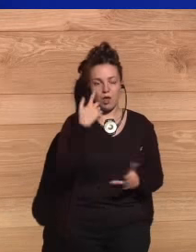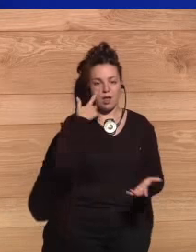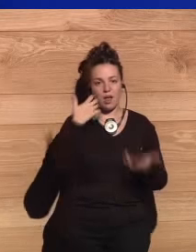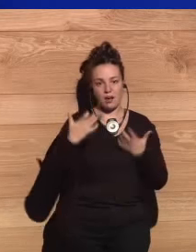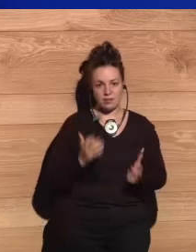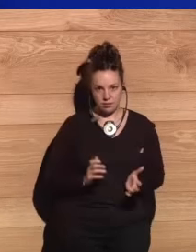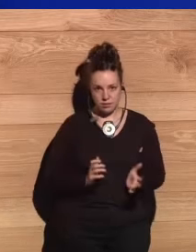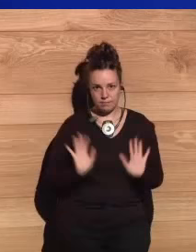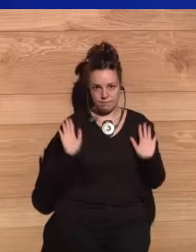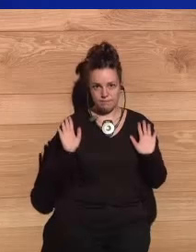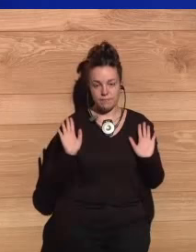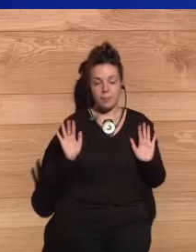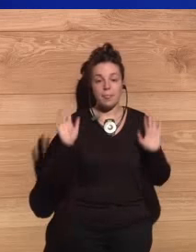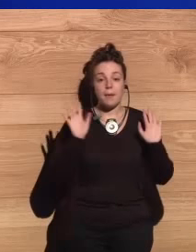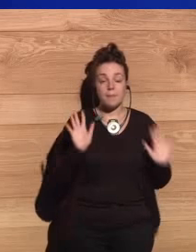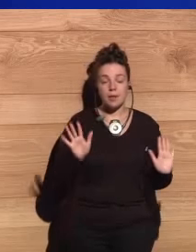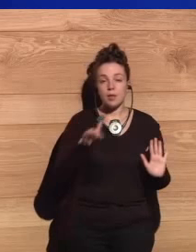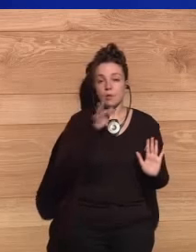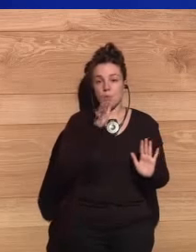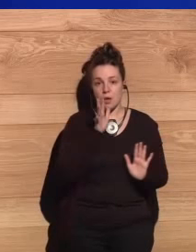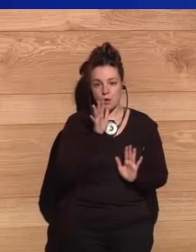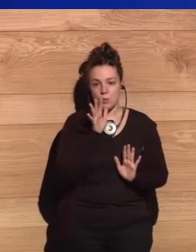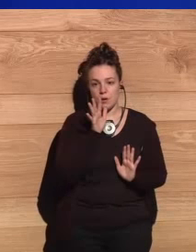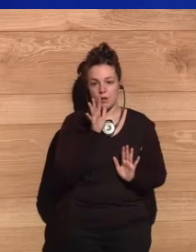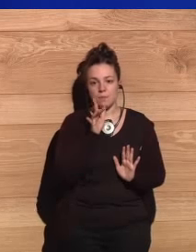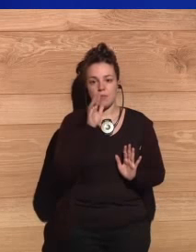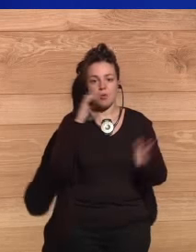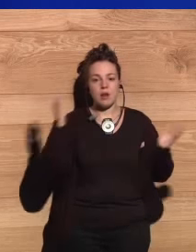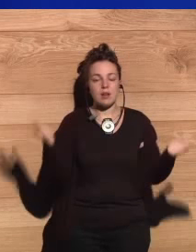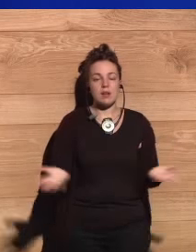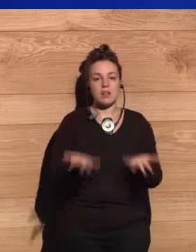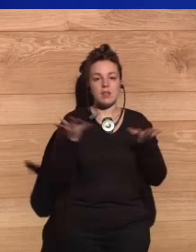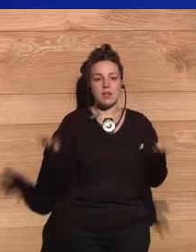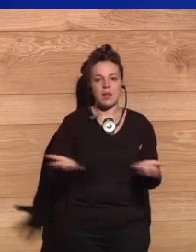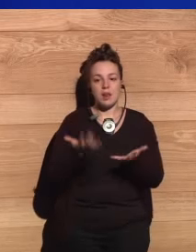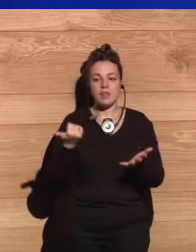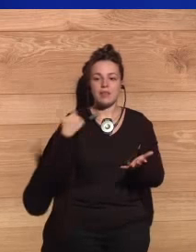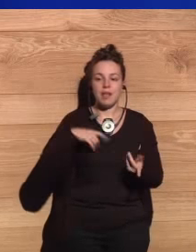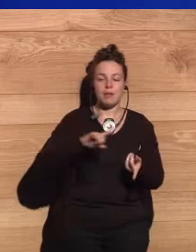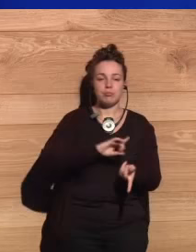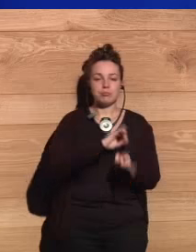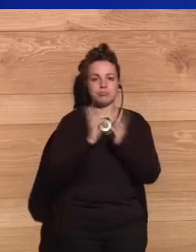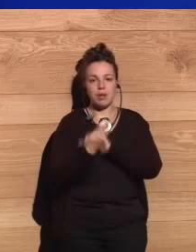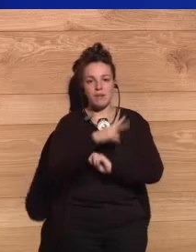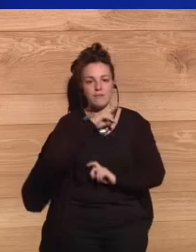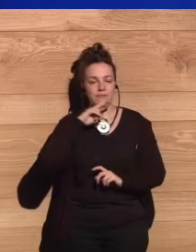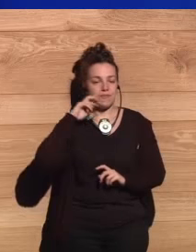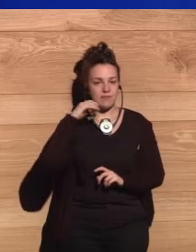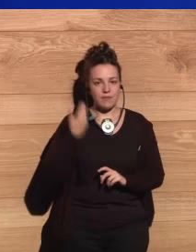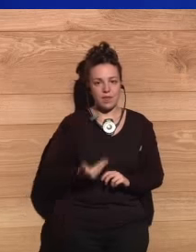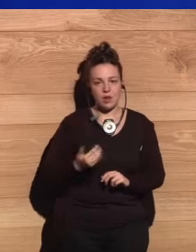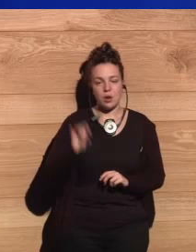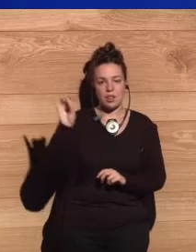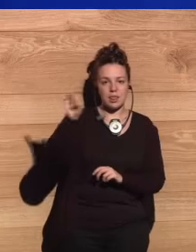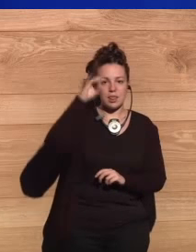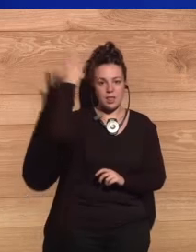arte. Pero ahora la ligereza se ha convertido en un valor, en un